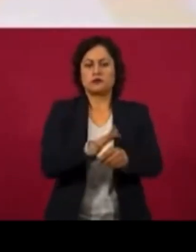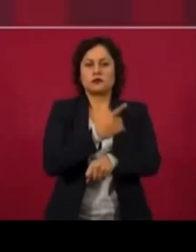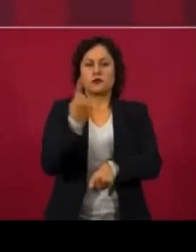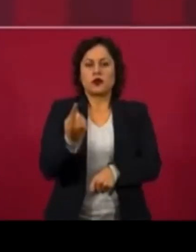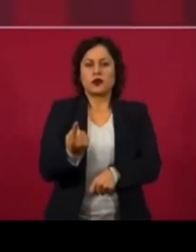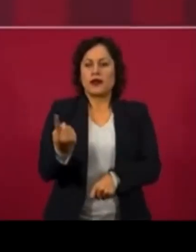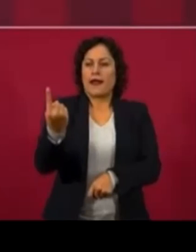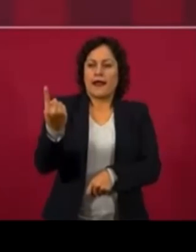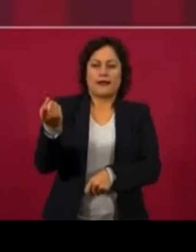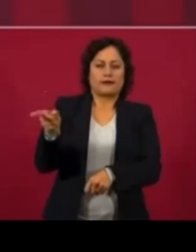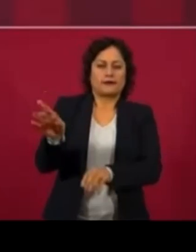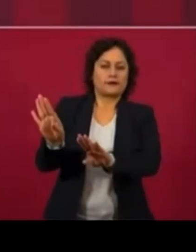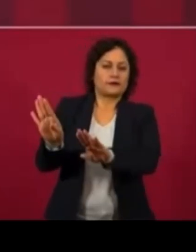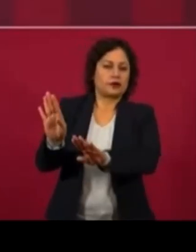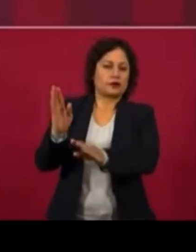excepciones.